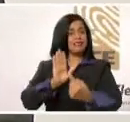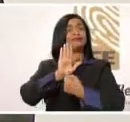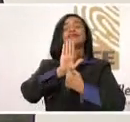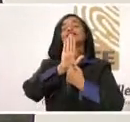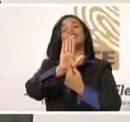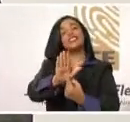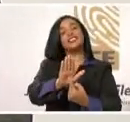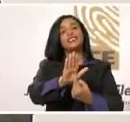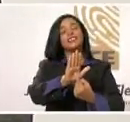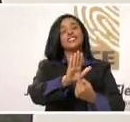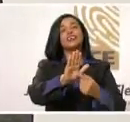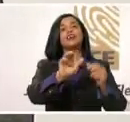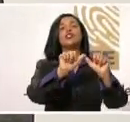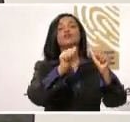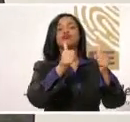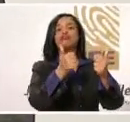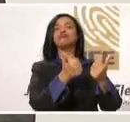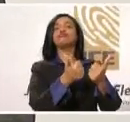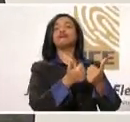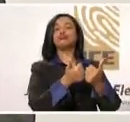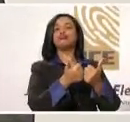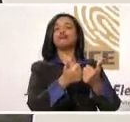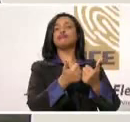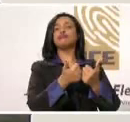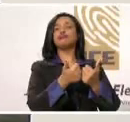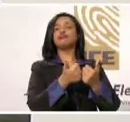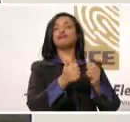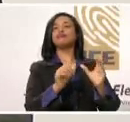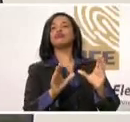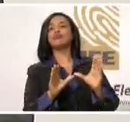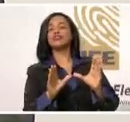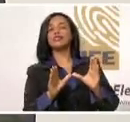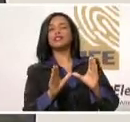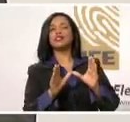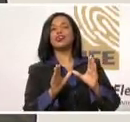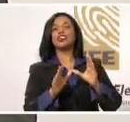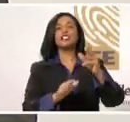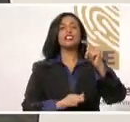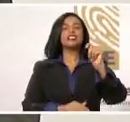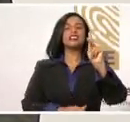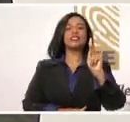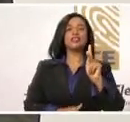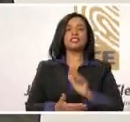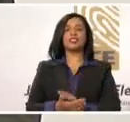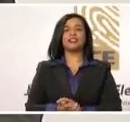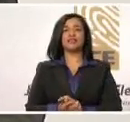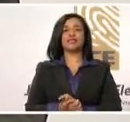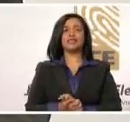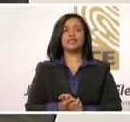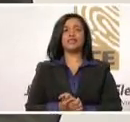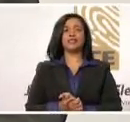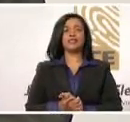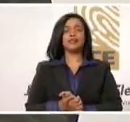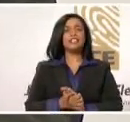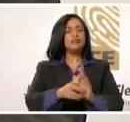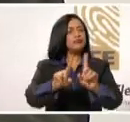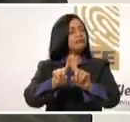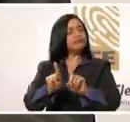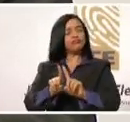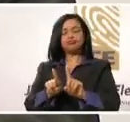representantes de la sociedad civil, medios de comunicación, distinguidas personalidades,